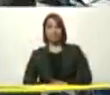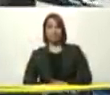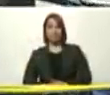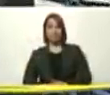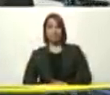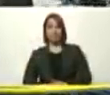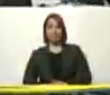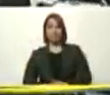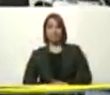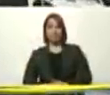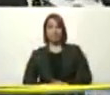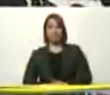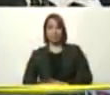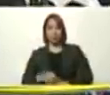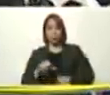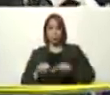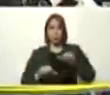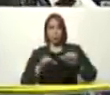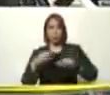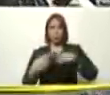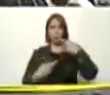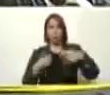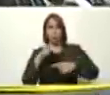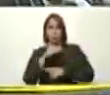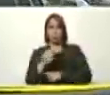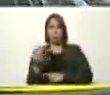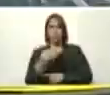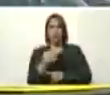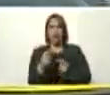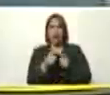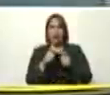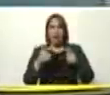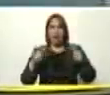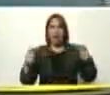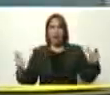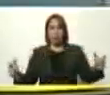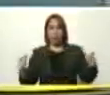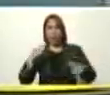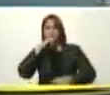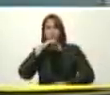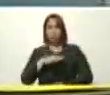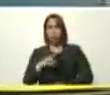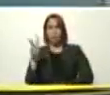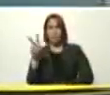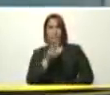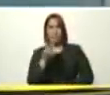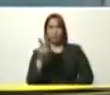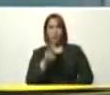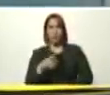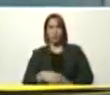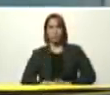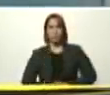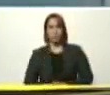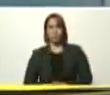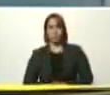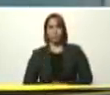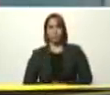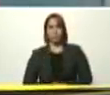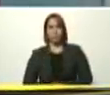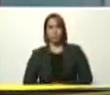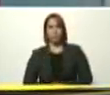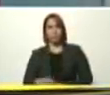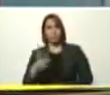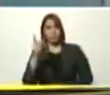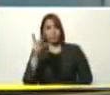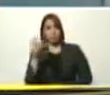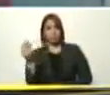Es el ciclo revolucionario más largo de la historia de Venezuela y el segundo